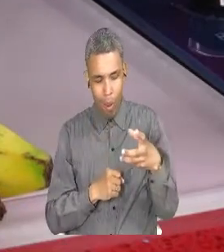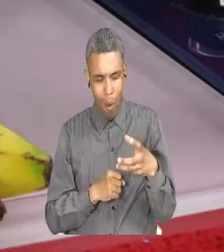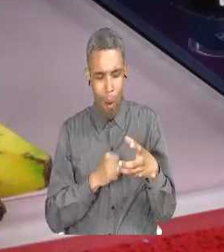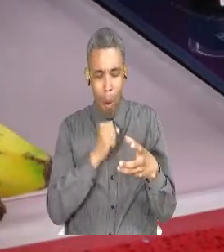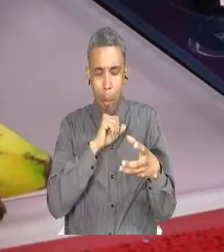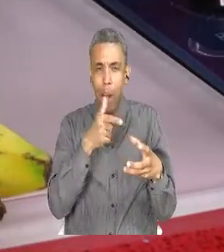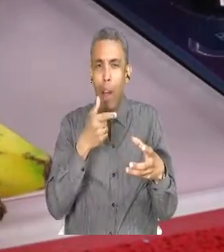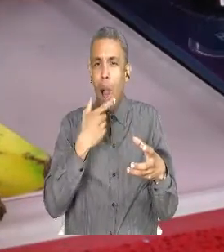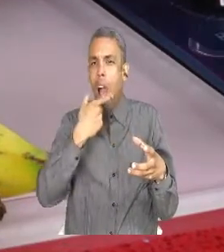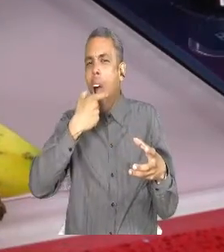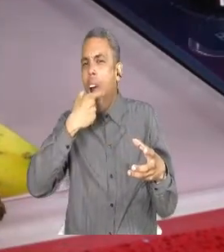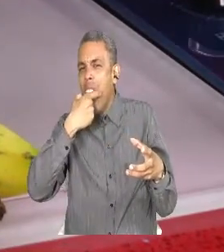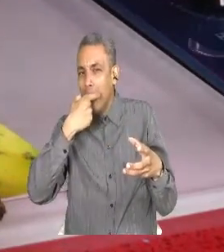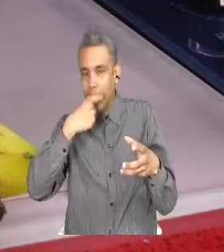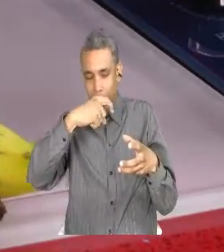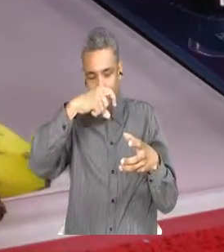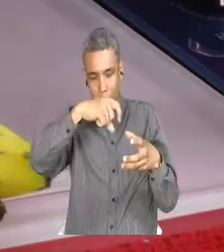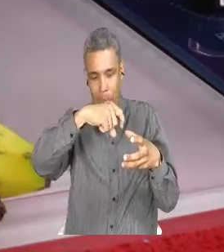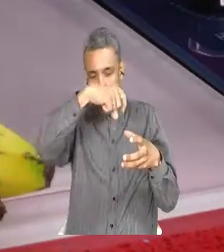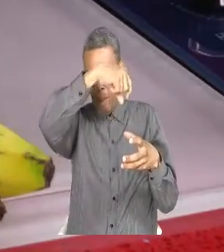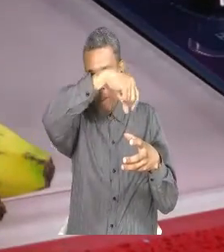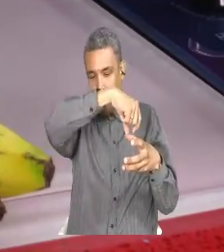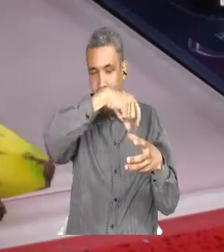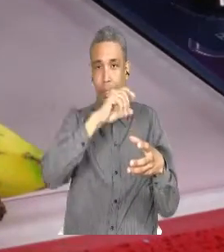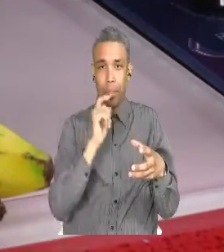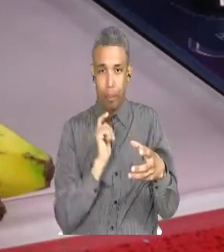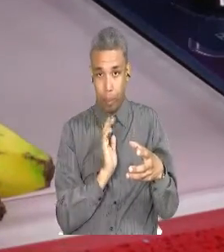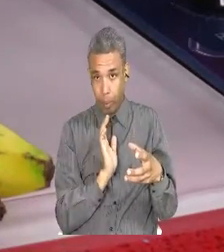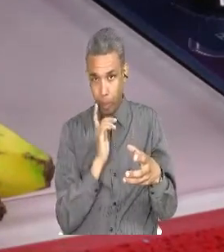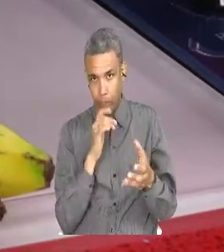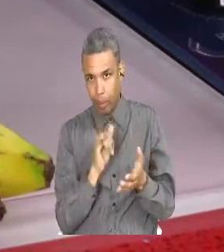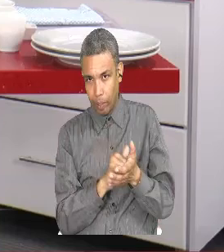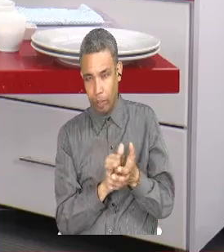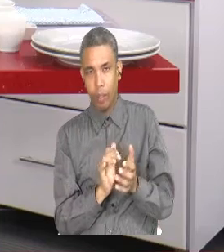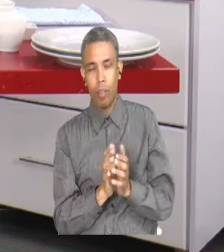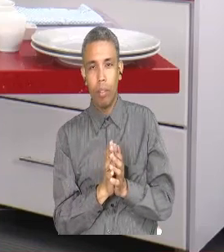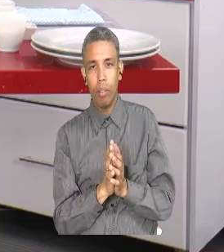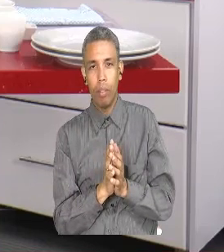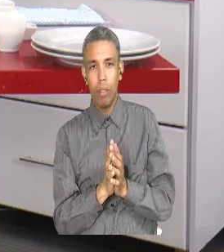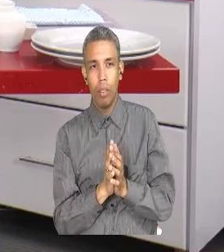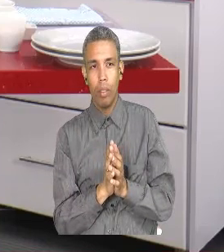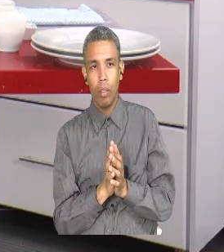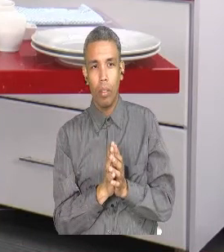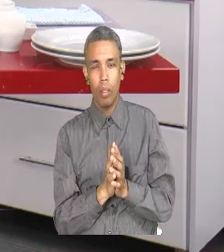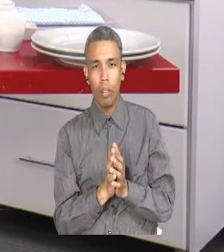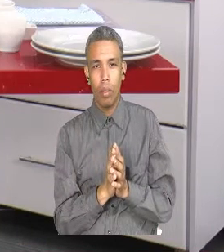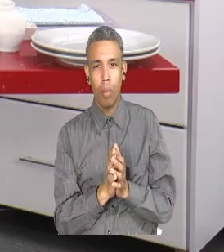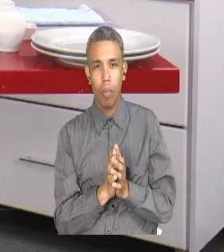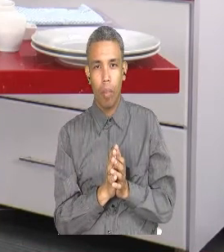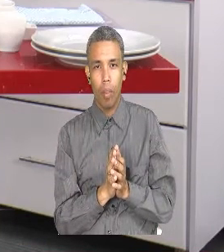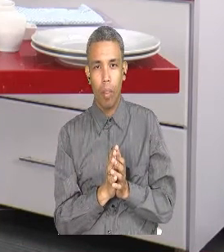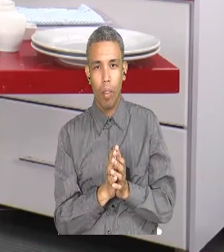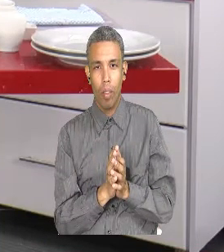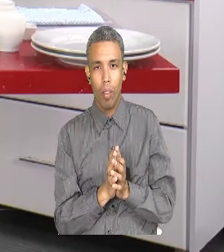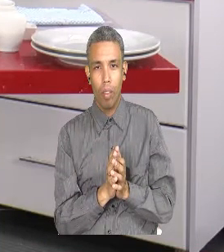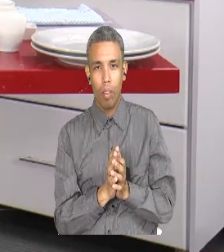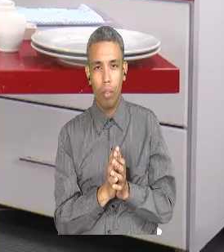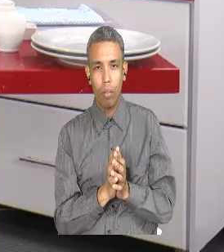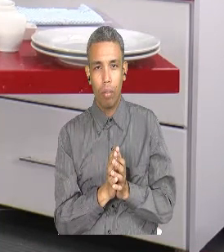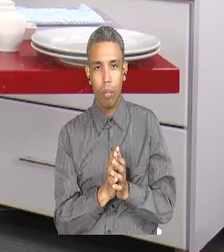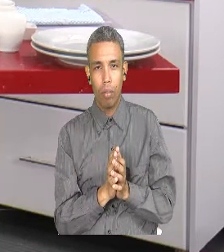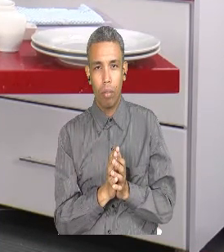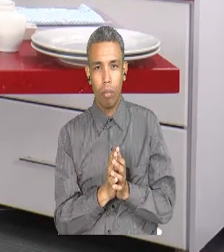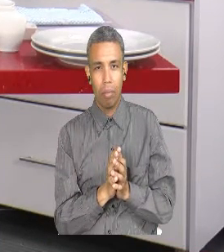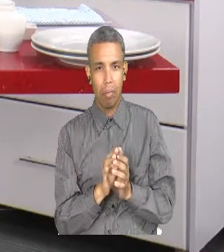cubierta de galleta, puesto que apenas se saca del empaque o de su cajita, el helado va a tender a derretirse,